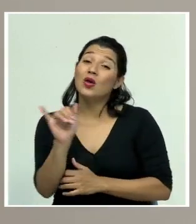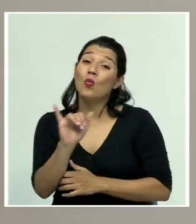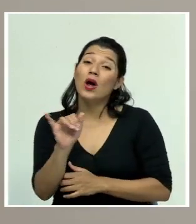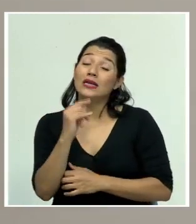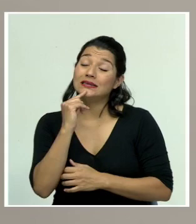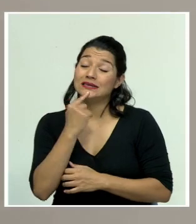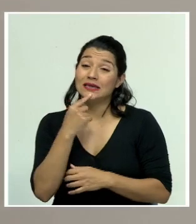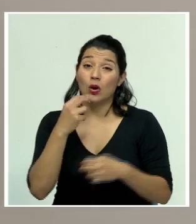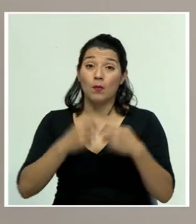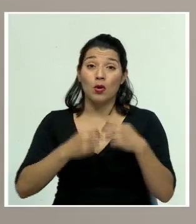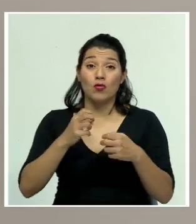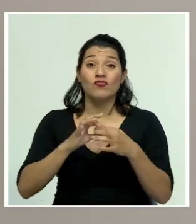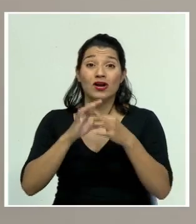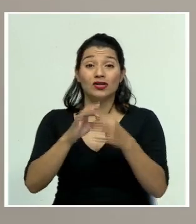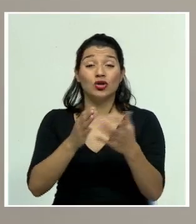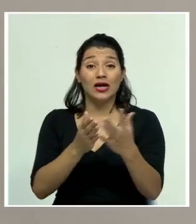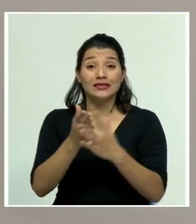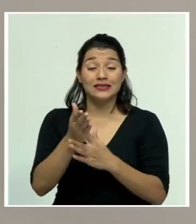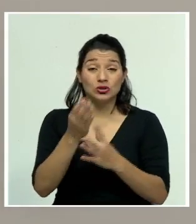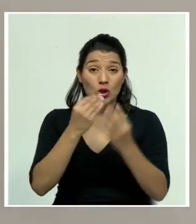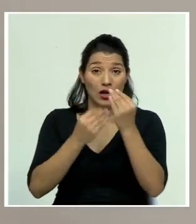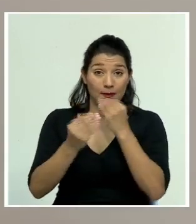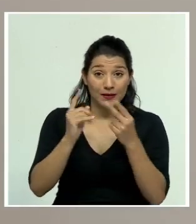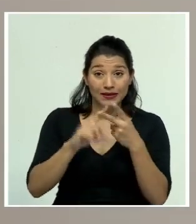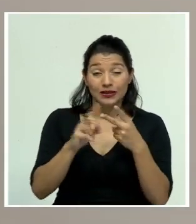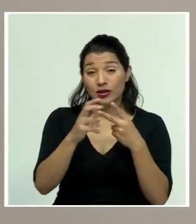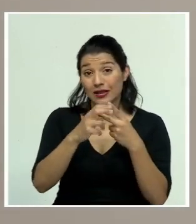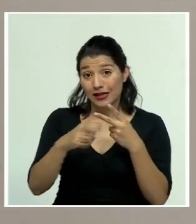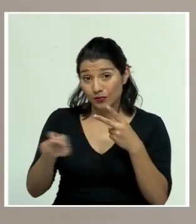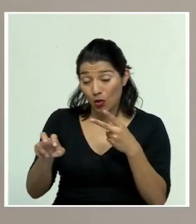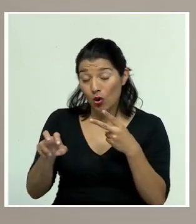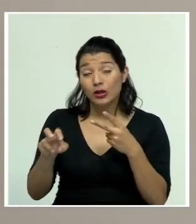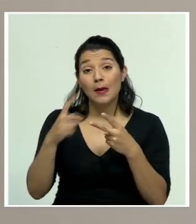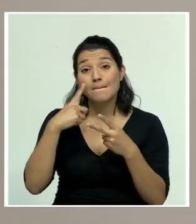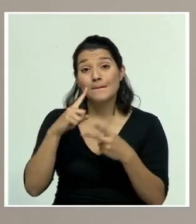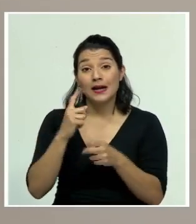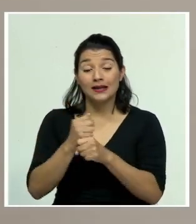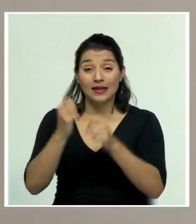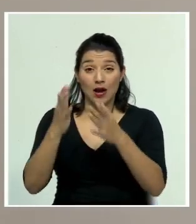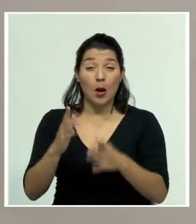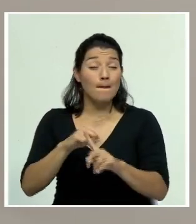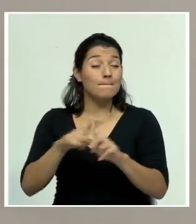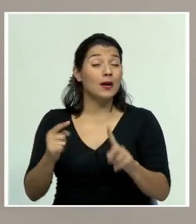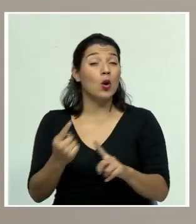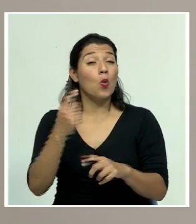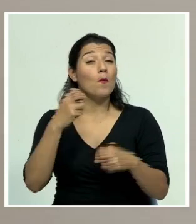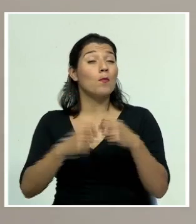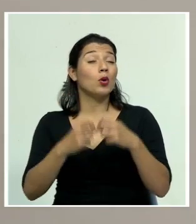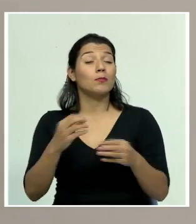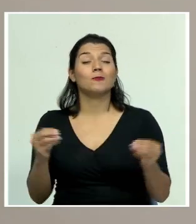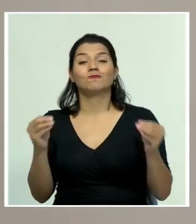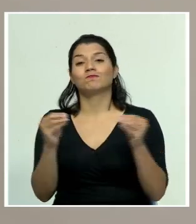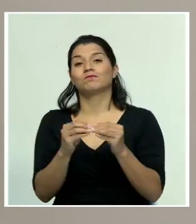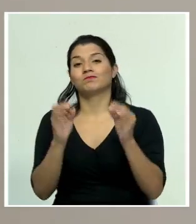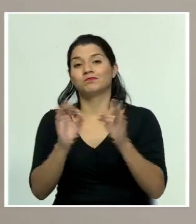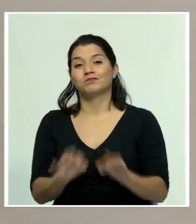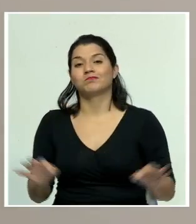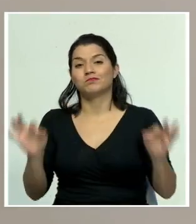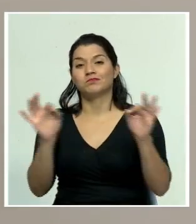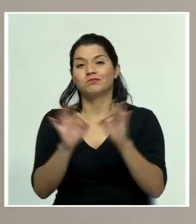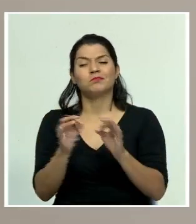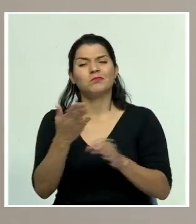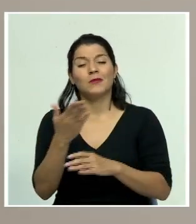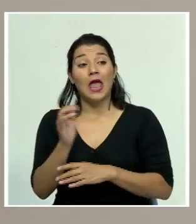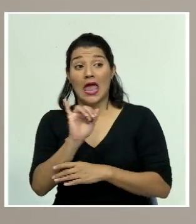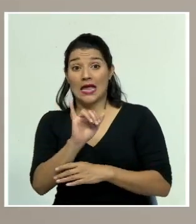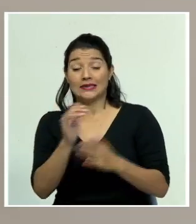en cuanto al acceso a alimentación, al transporte de las personas trabajadoras, pero hay un problema fundamental y es que este